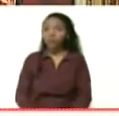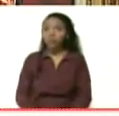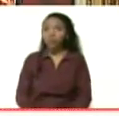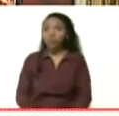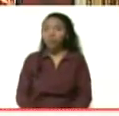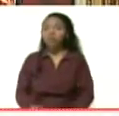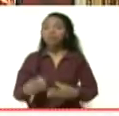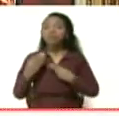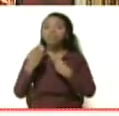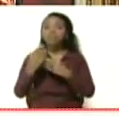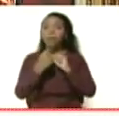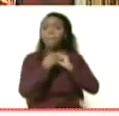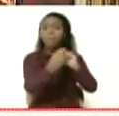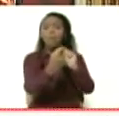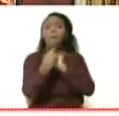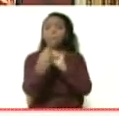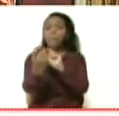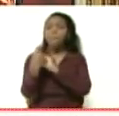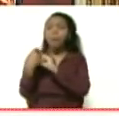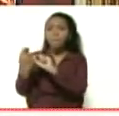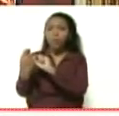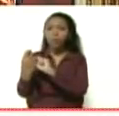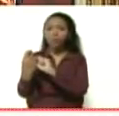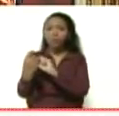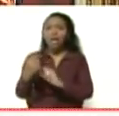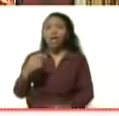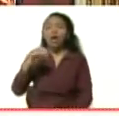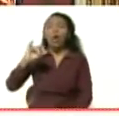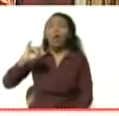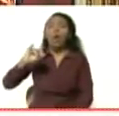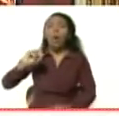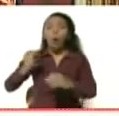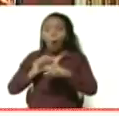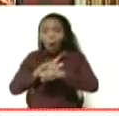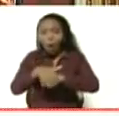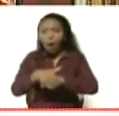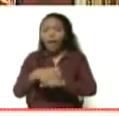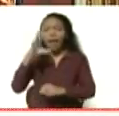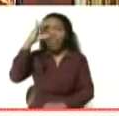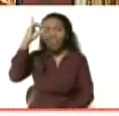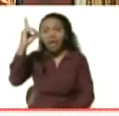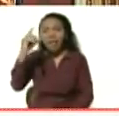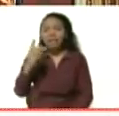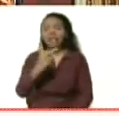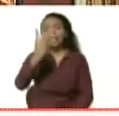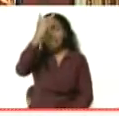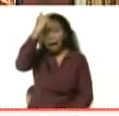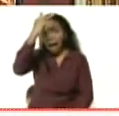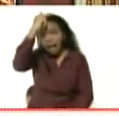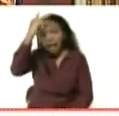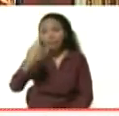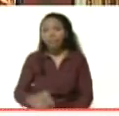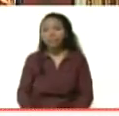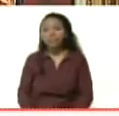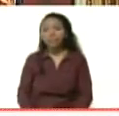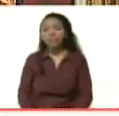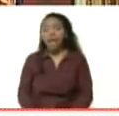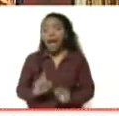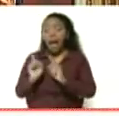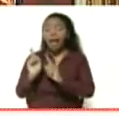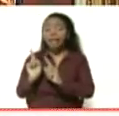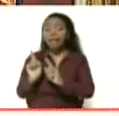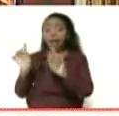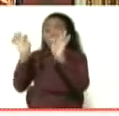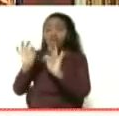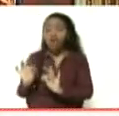vamos a dar un debate, Jorge Rodríguez, Delcy Rodríguez, Tarek de la Isame, sobre todos estos fenómenos